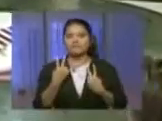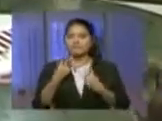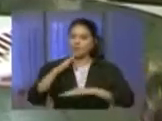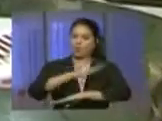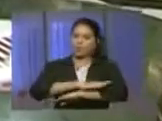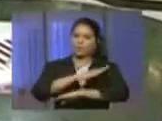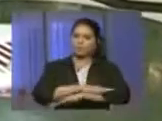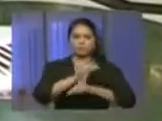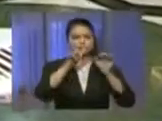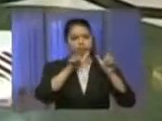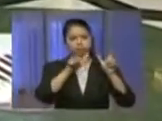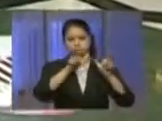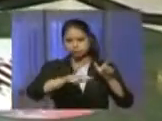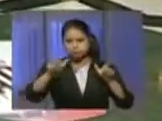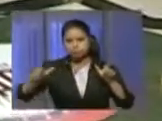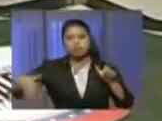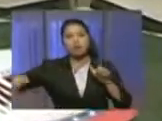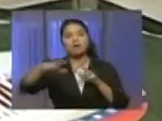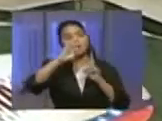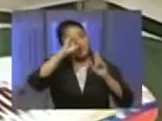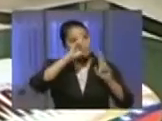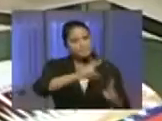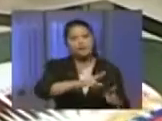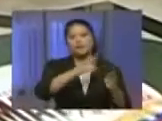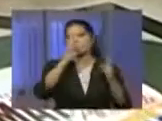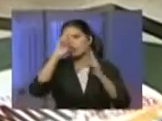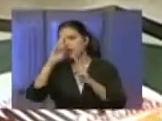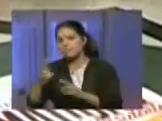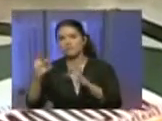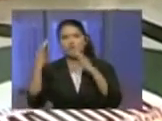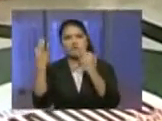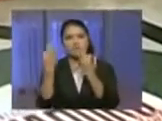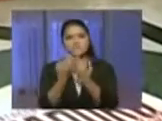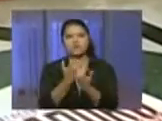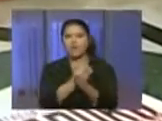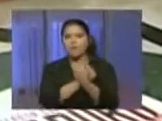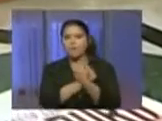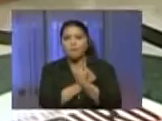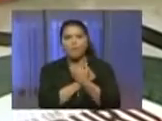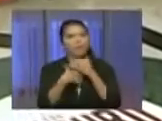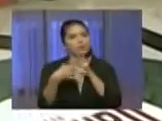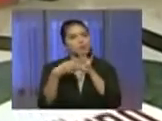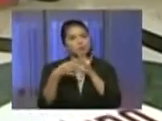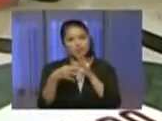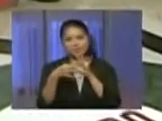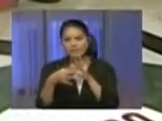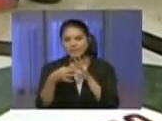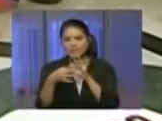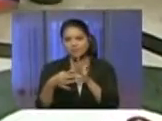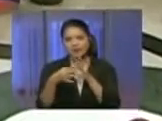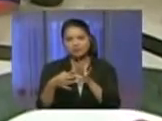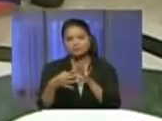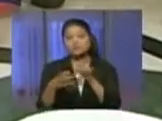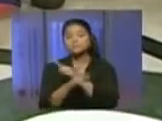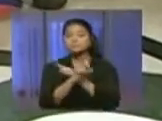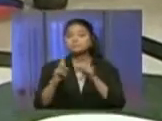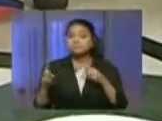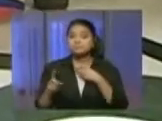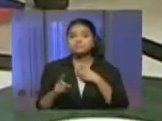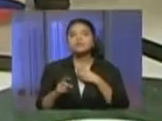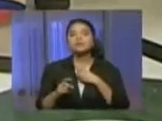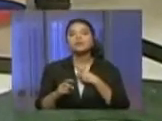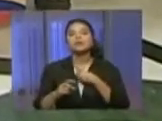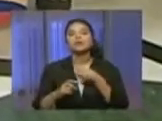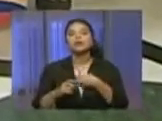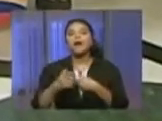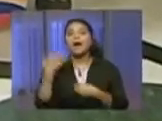ciudadano el respeto al vecino el respeto a la familia el amor la solidaridad y en función de eso están